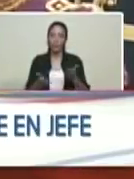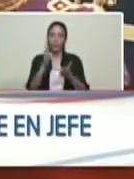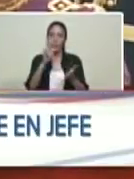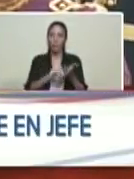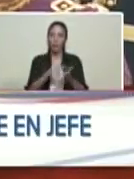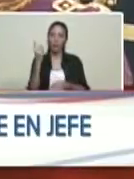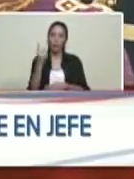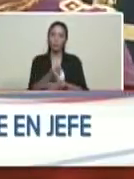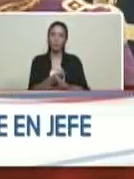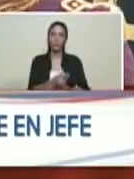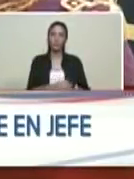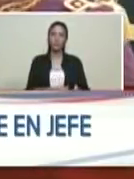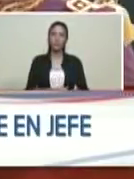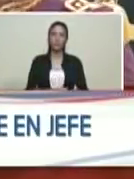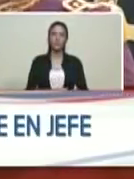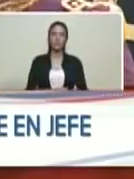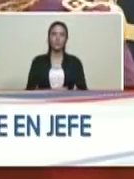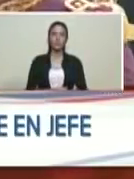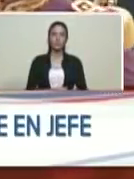general